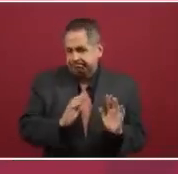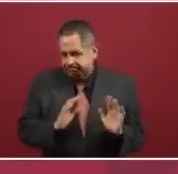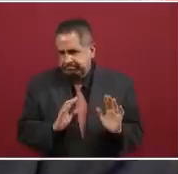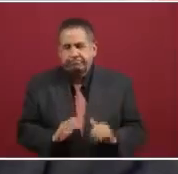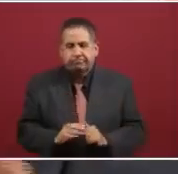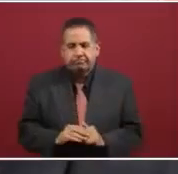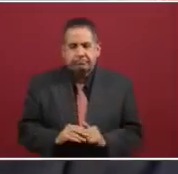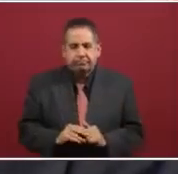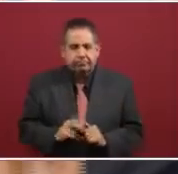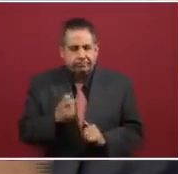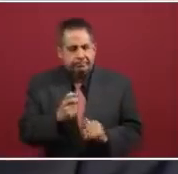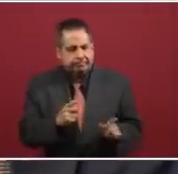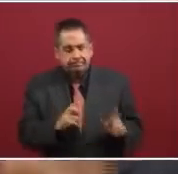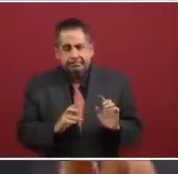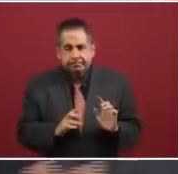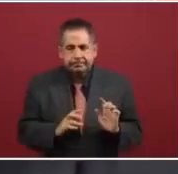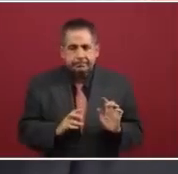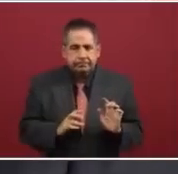Eso